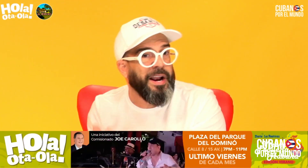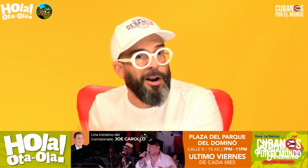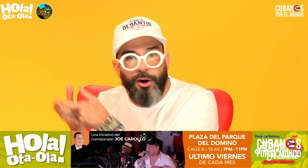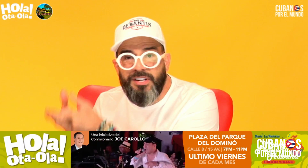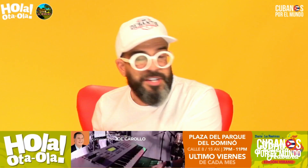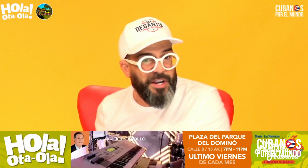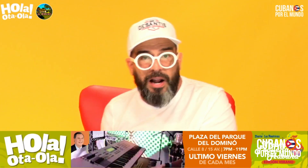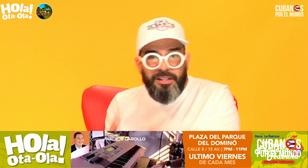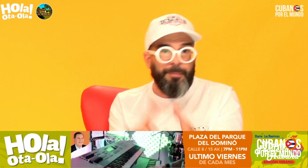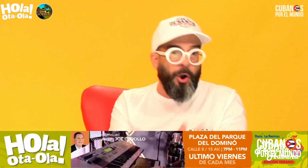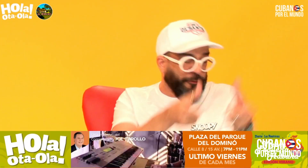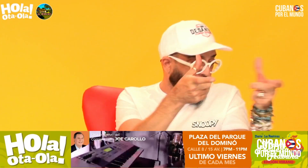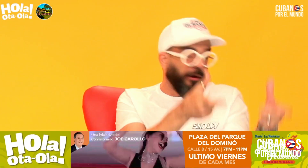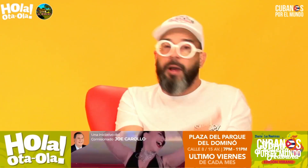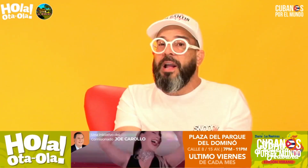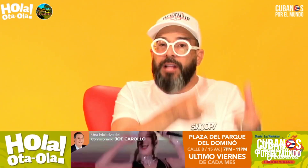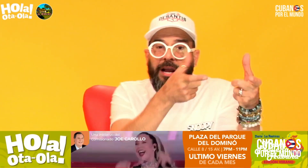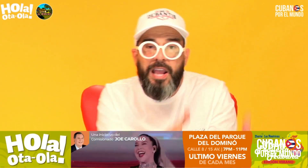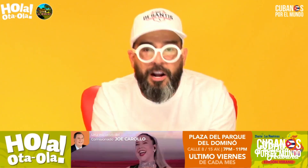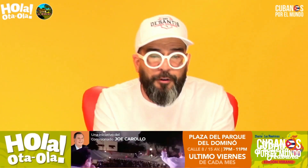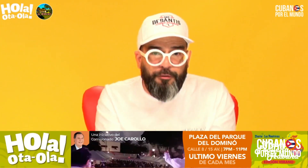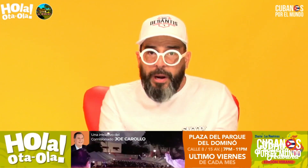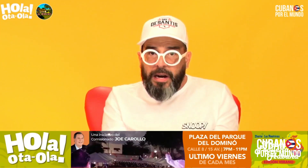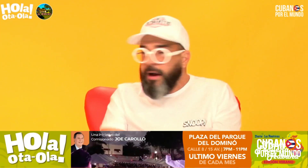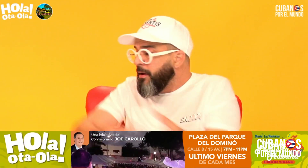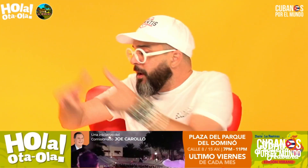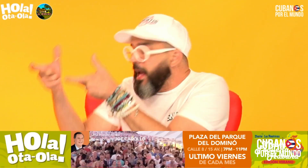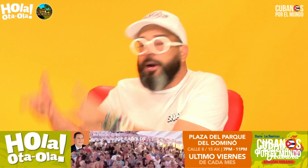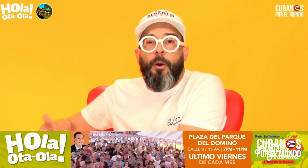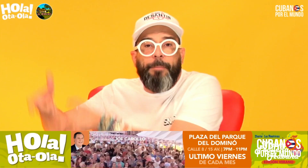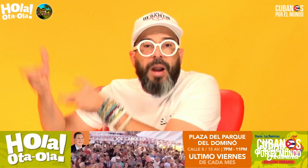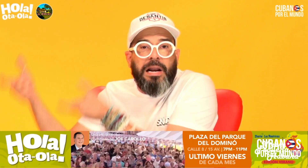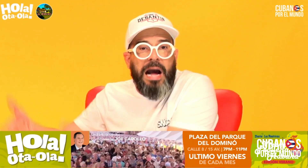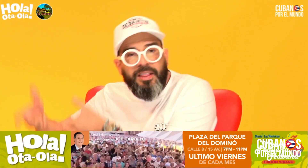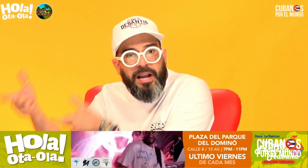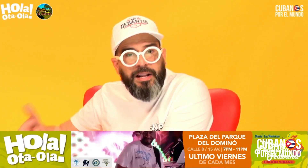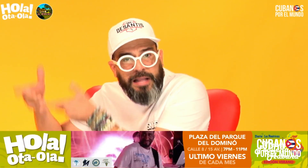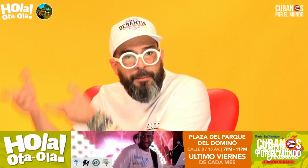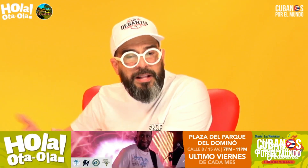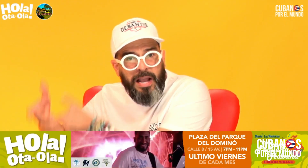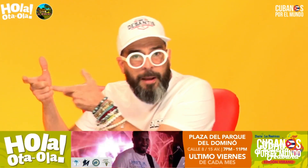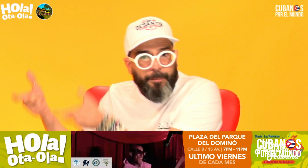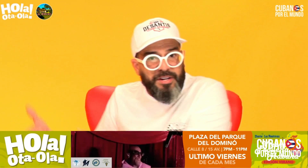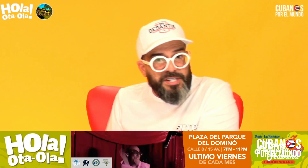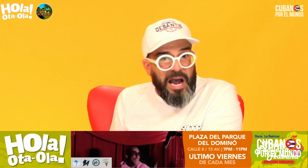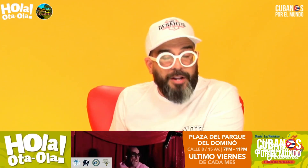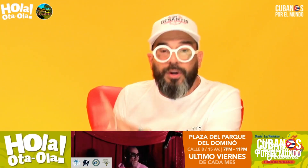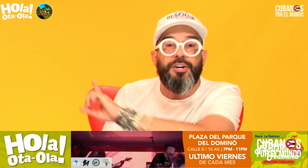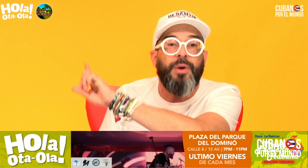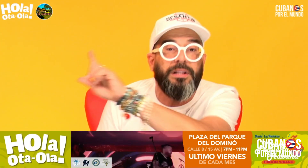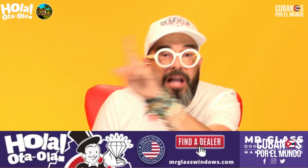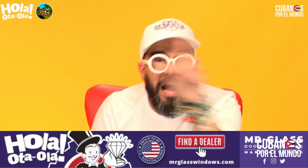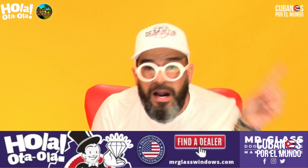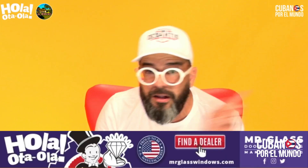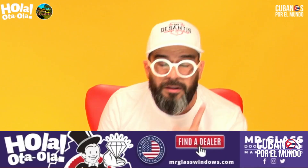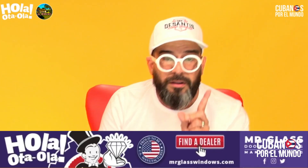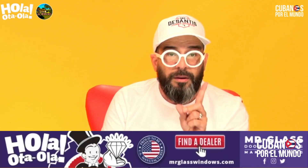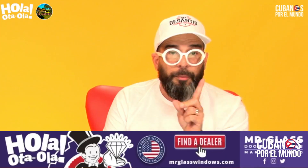que Canel lo reciba. El tipo que llena fosforera le compra el gas directamente al empresario. Eso no